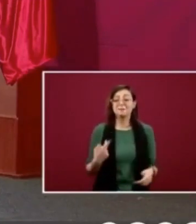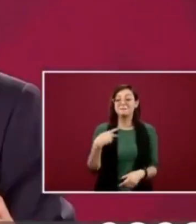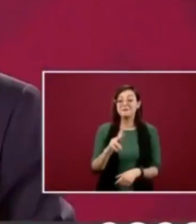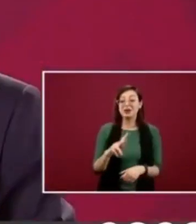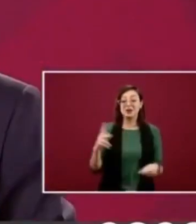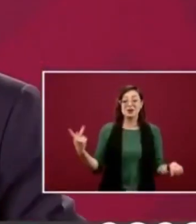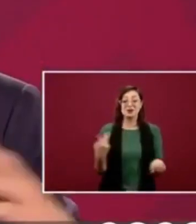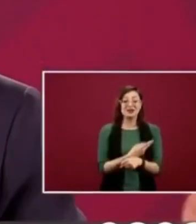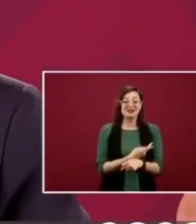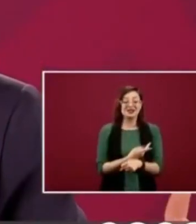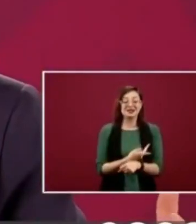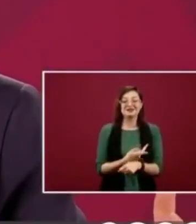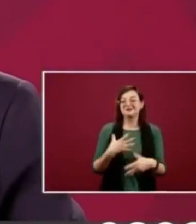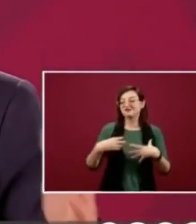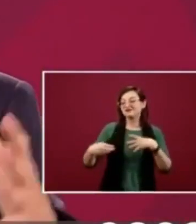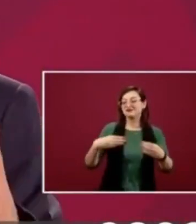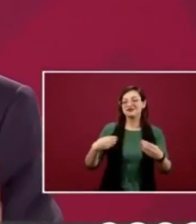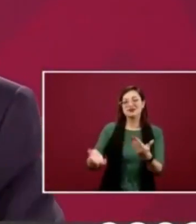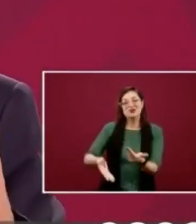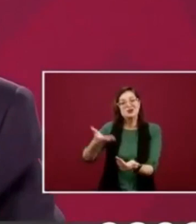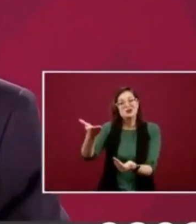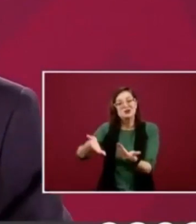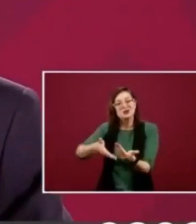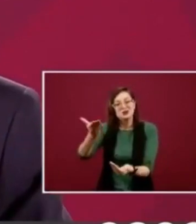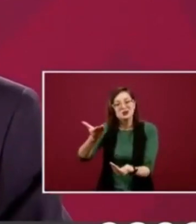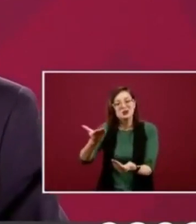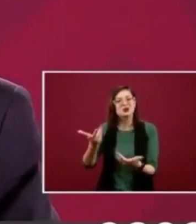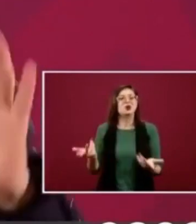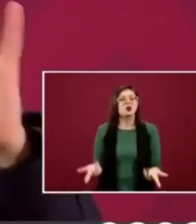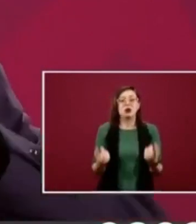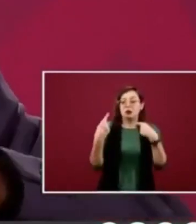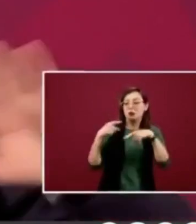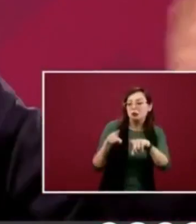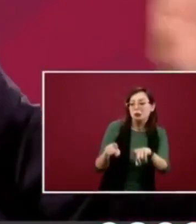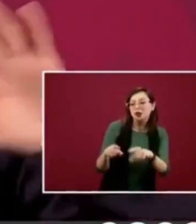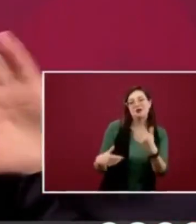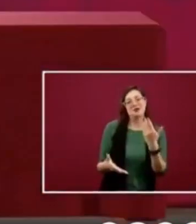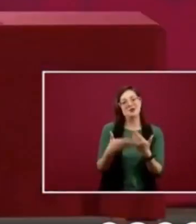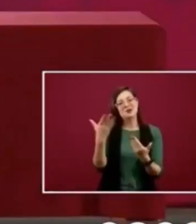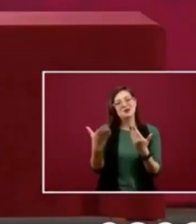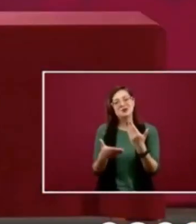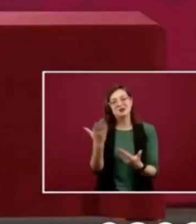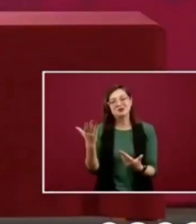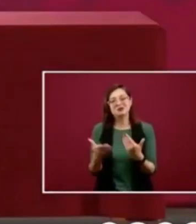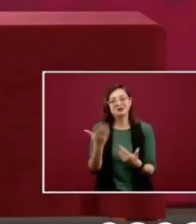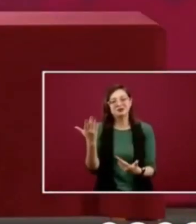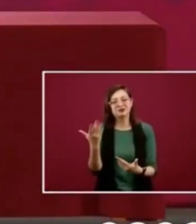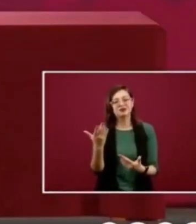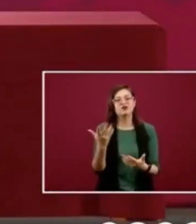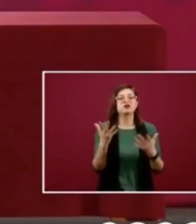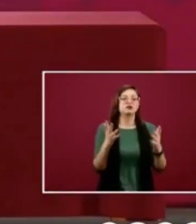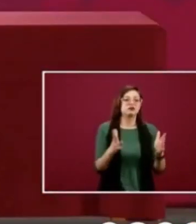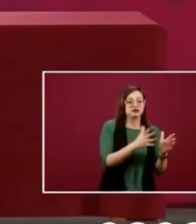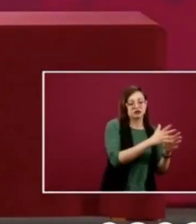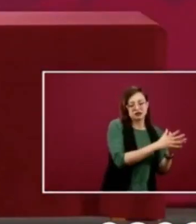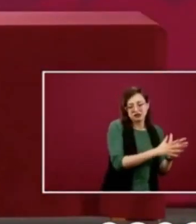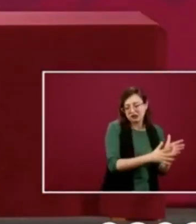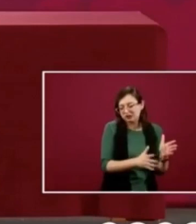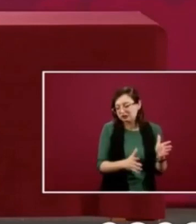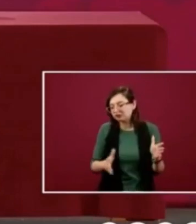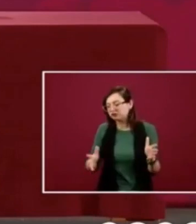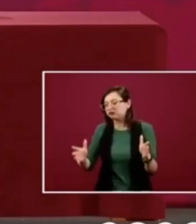casos en general, pocos casos al mismo tiempo, y vamos a poder prolongar el momento en donde no tengamos